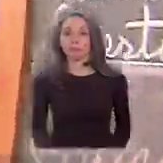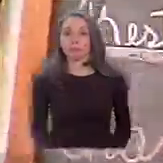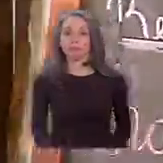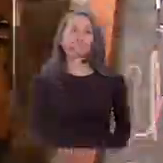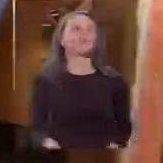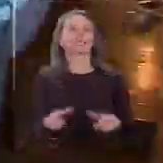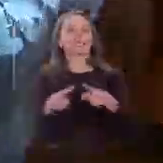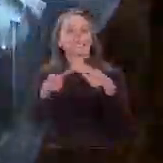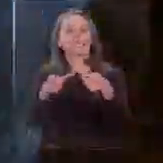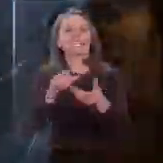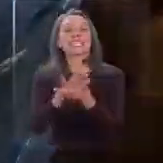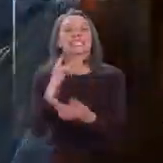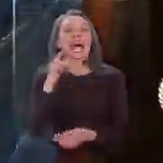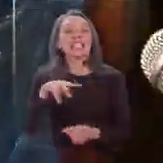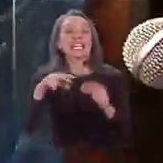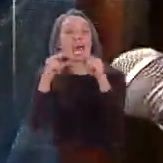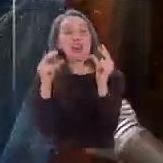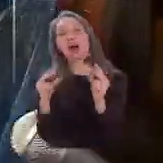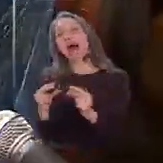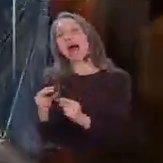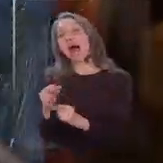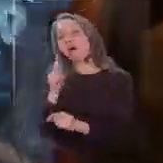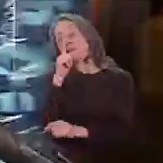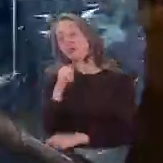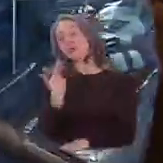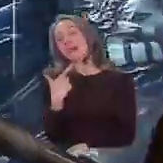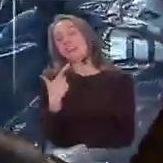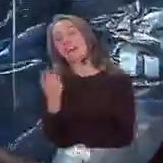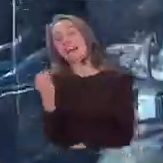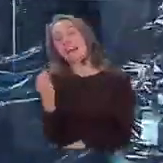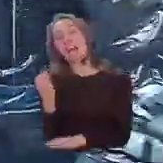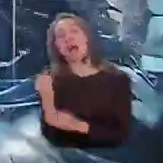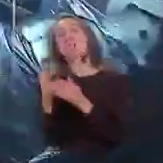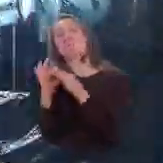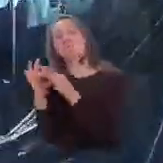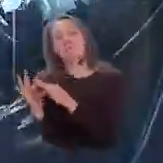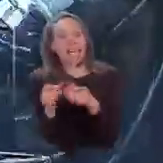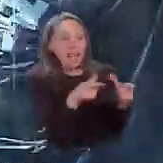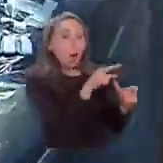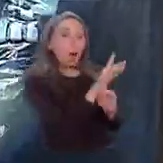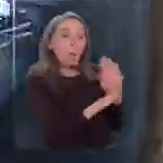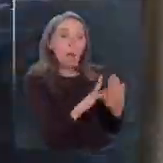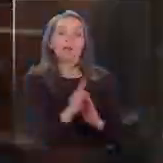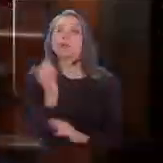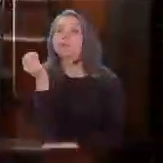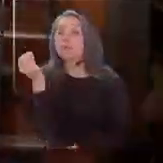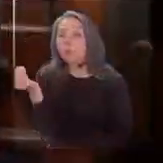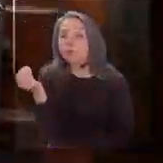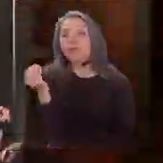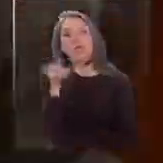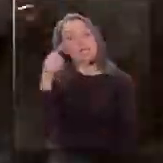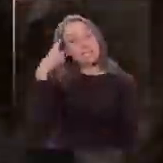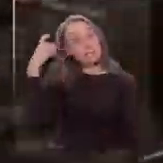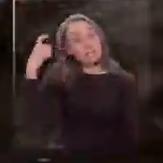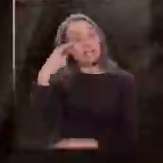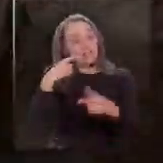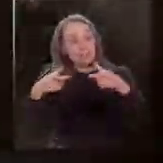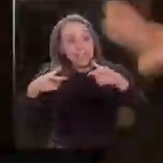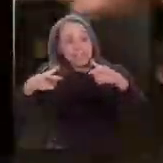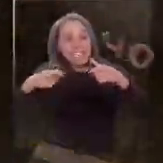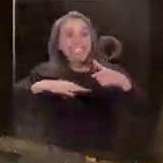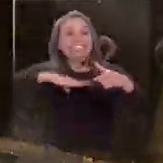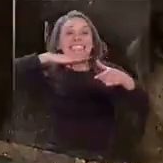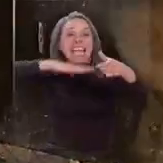Ya, papá, charquicán con longaniza. Hola, bacán, muchas gracias. Con esto, mujer, pero. Cuídese. Muy bien. Sí. Imagínense cómo viene la